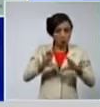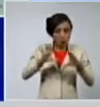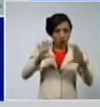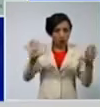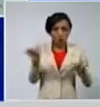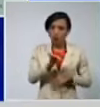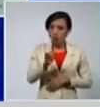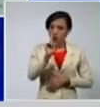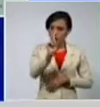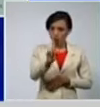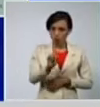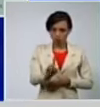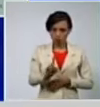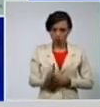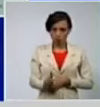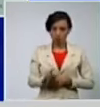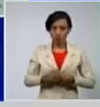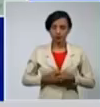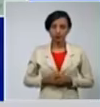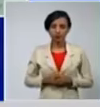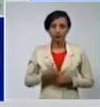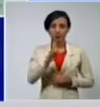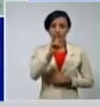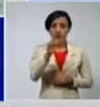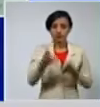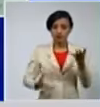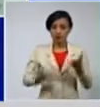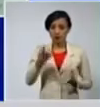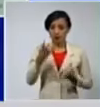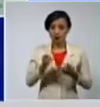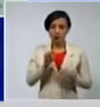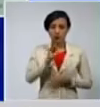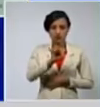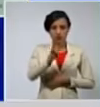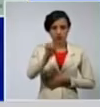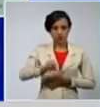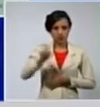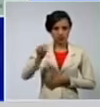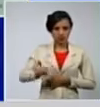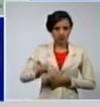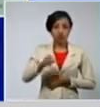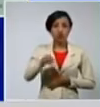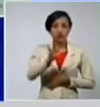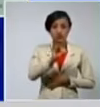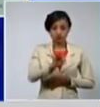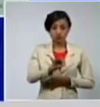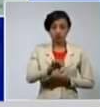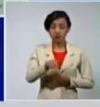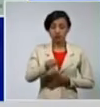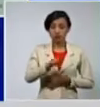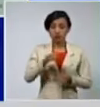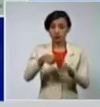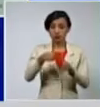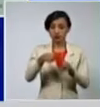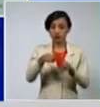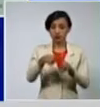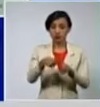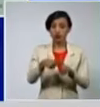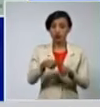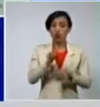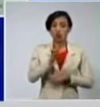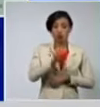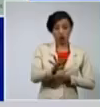ayer. Cienfuegos diagnostica 7 casos autóctonos en 4 de sus 8